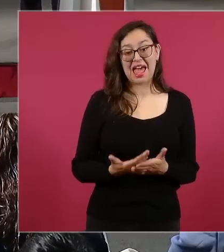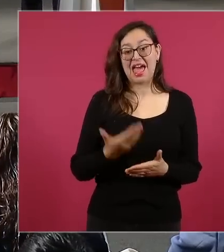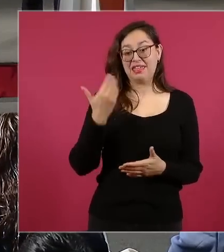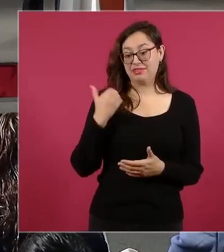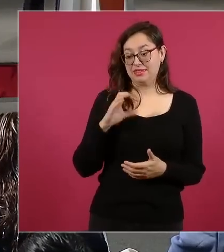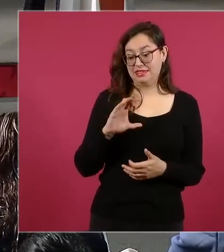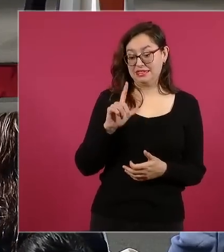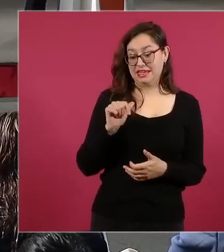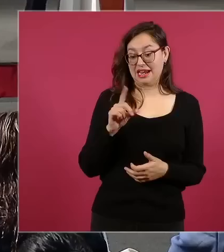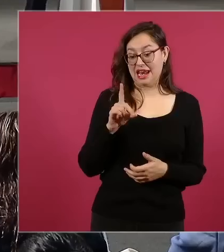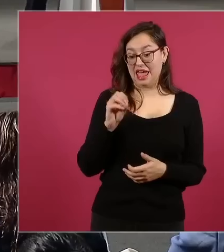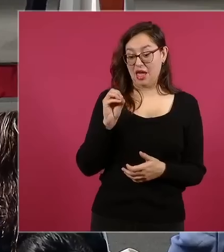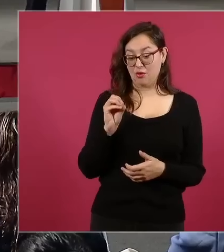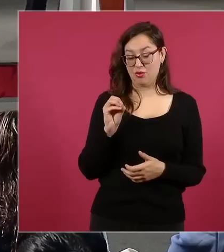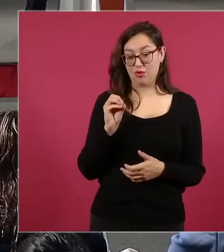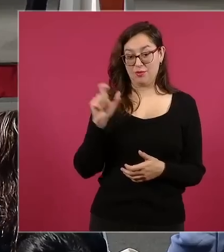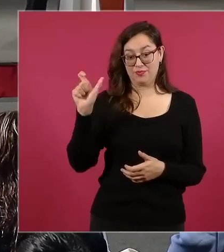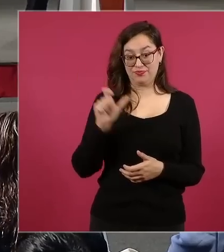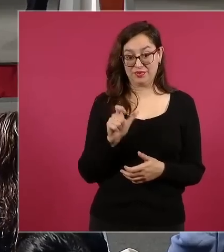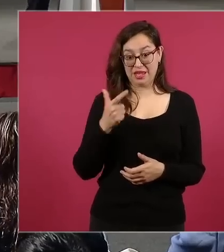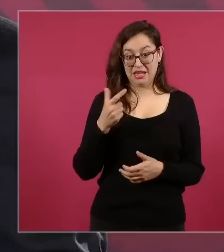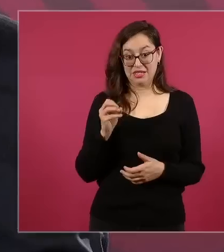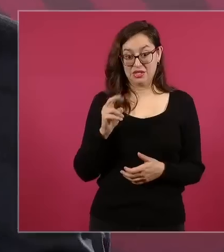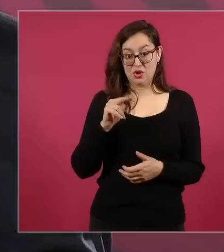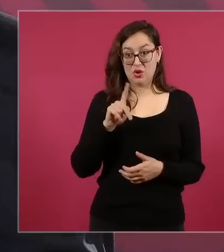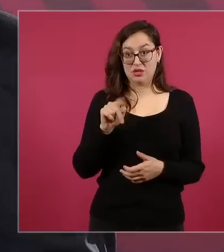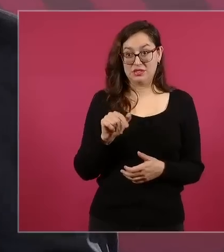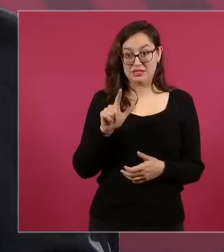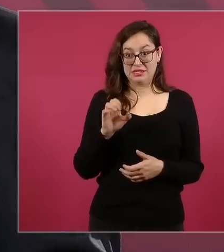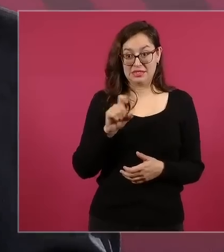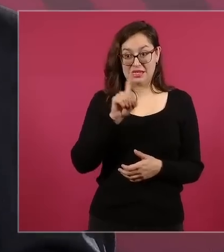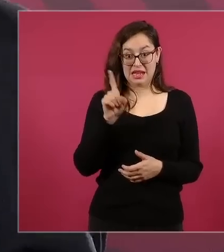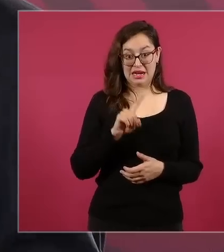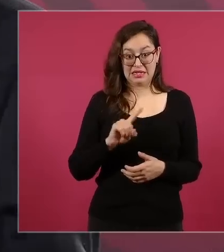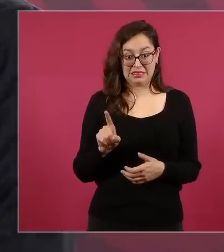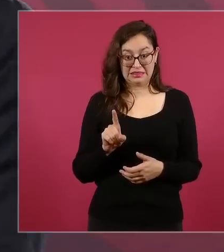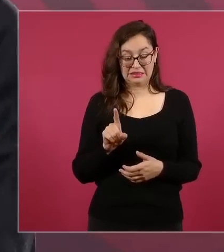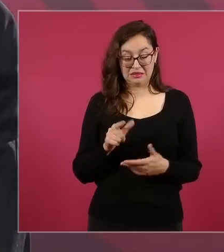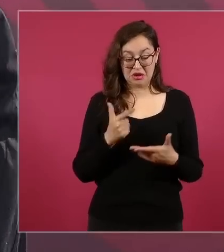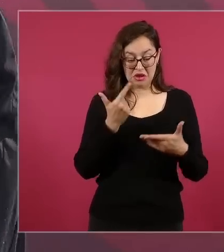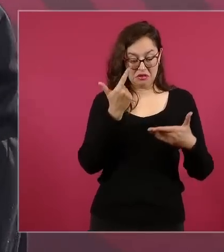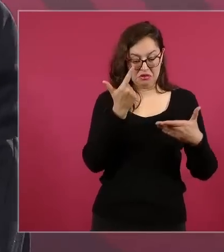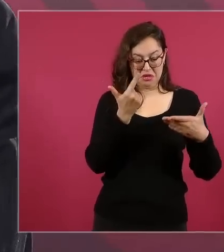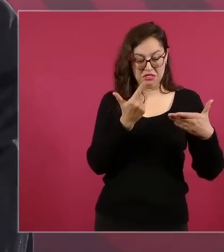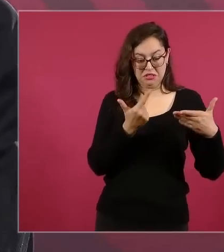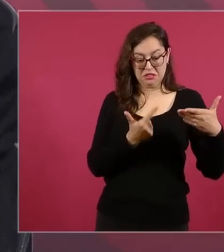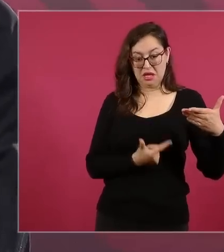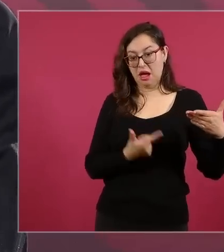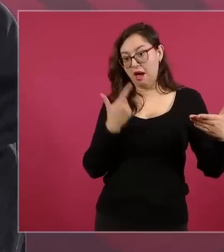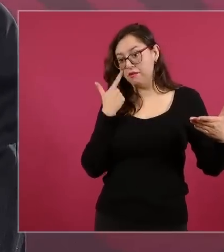Que en términos estrictos ni siquiera es político,